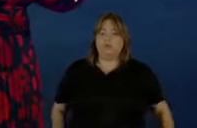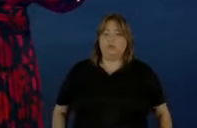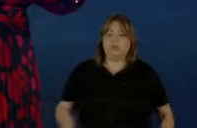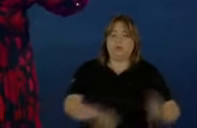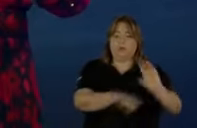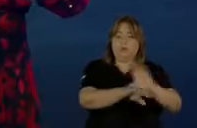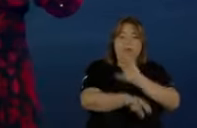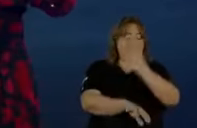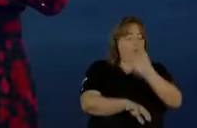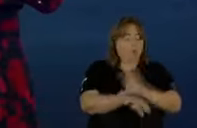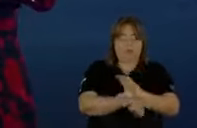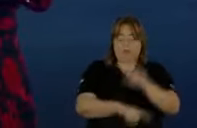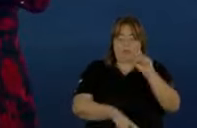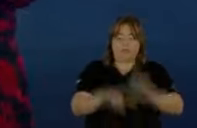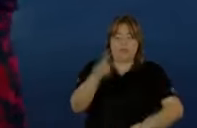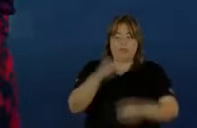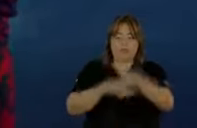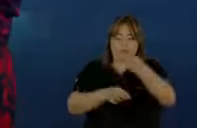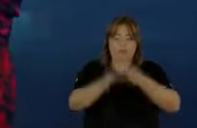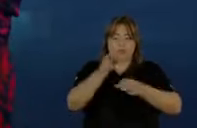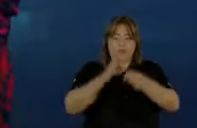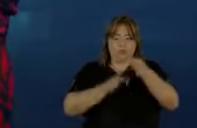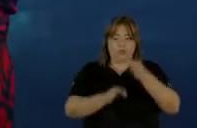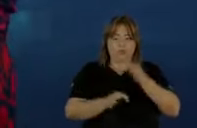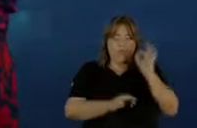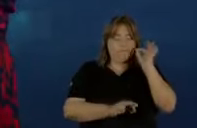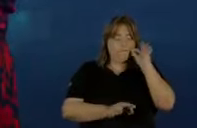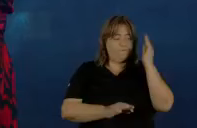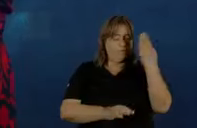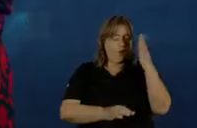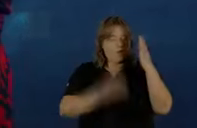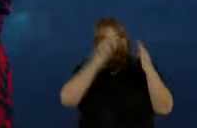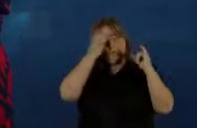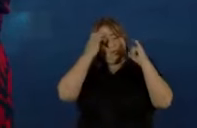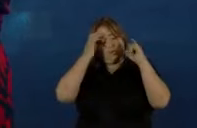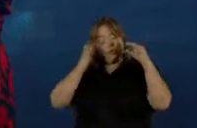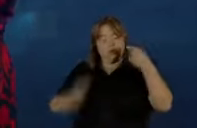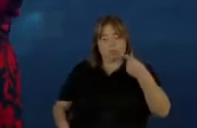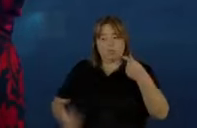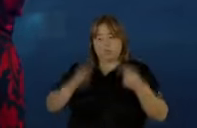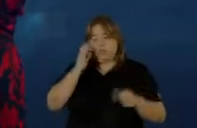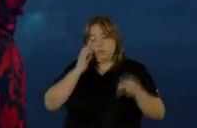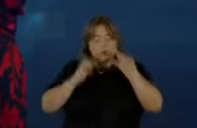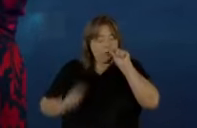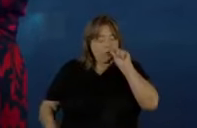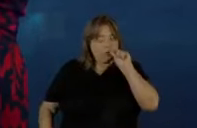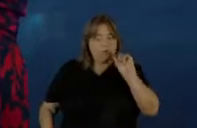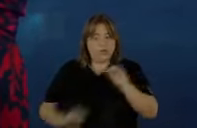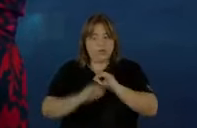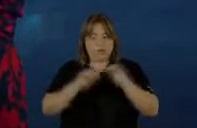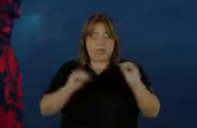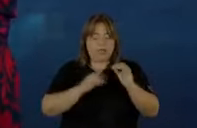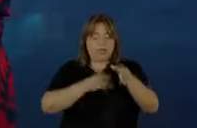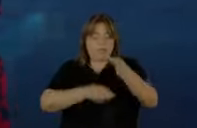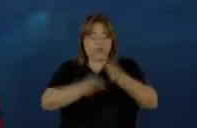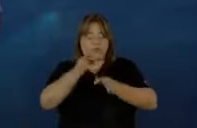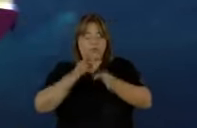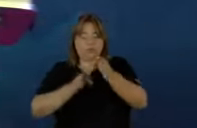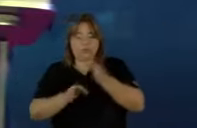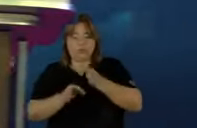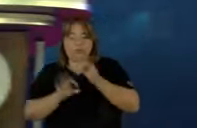no pueden sustituir ni el Facebook, ni el Instagram, ni el Twitter, ni nada de eso. Puede sustituir